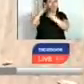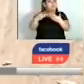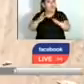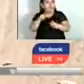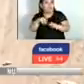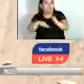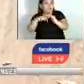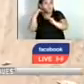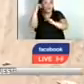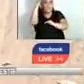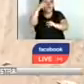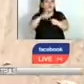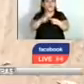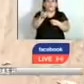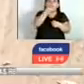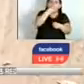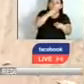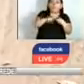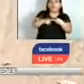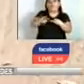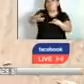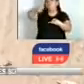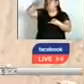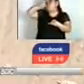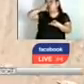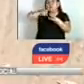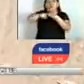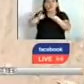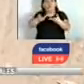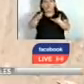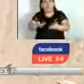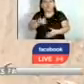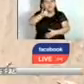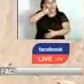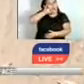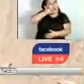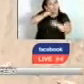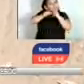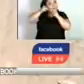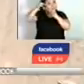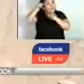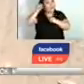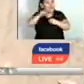que han incrementado sus exportaciones son alimentos y bebidas y los servicios de call center.